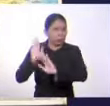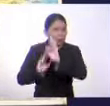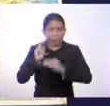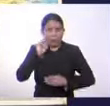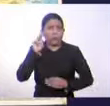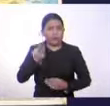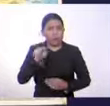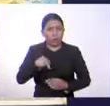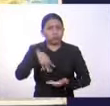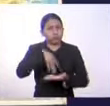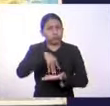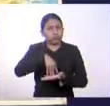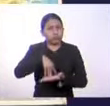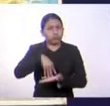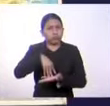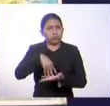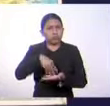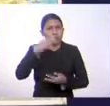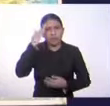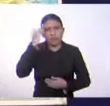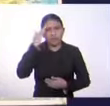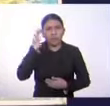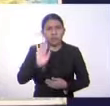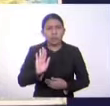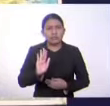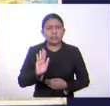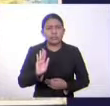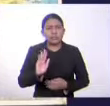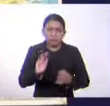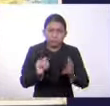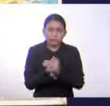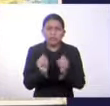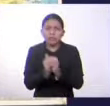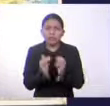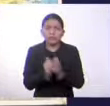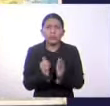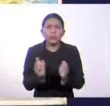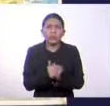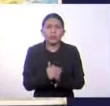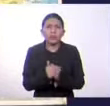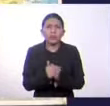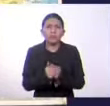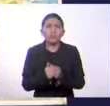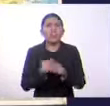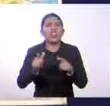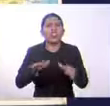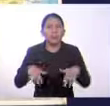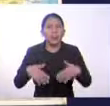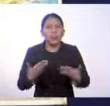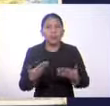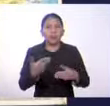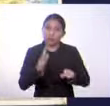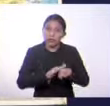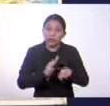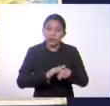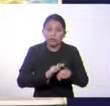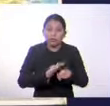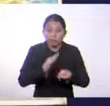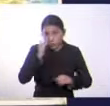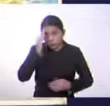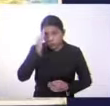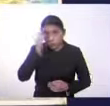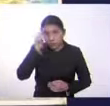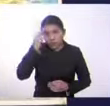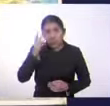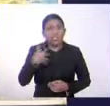la humanidad ha atravesado, que han sido unos puntos de inflexión que han sido marcantes y que han confirmado el sentido de que